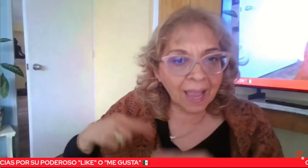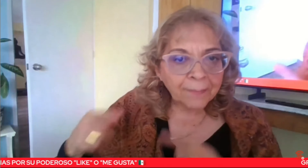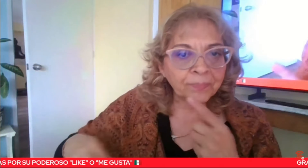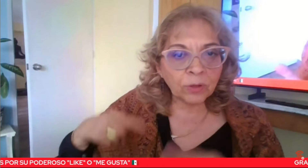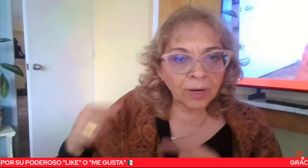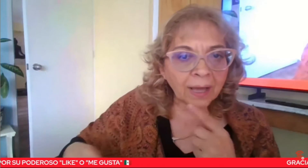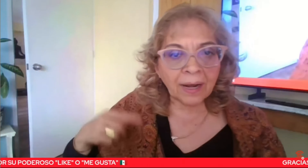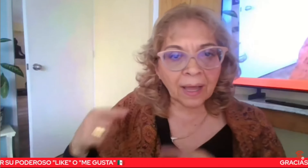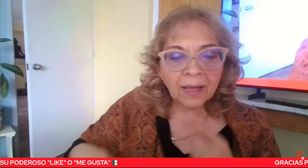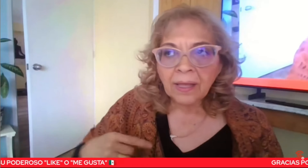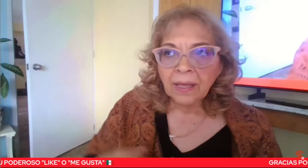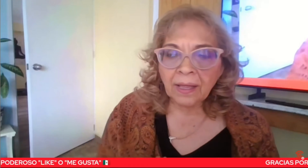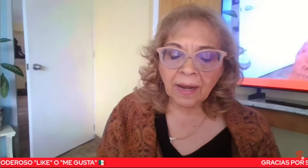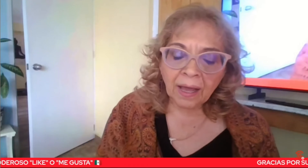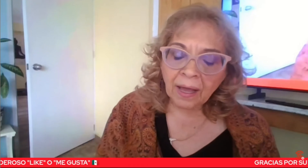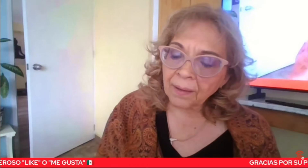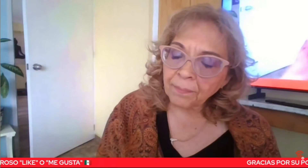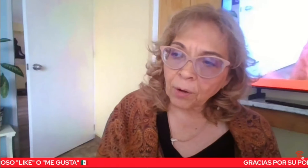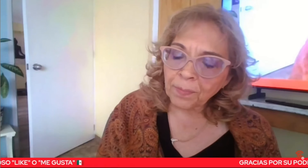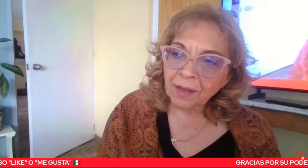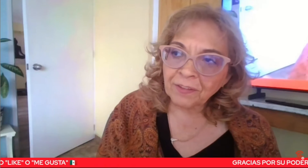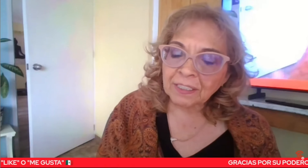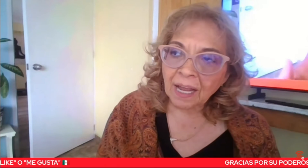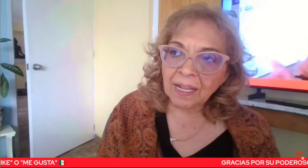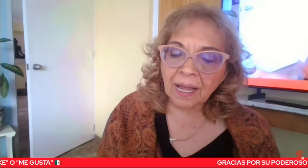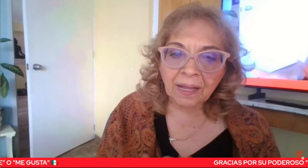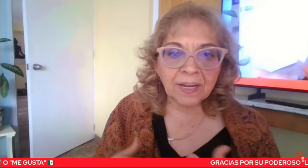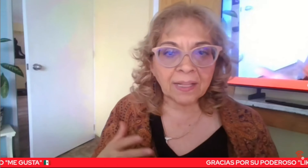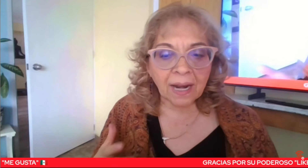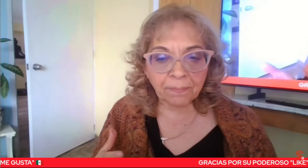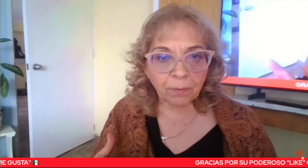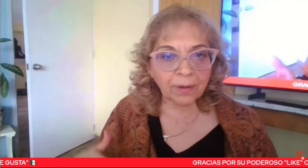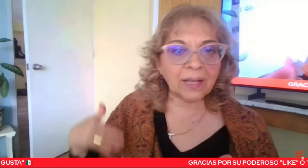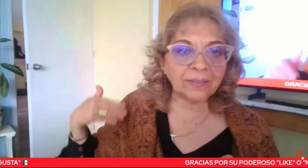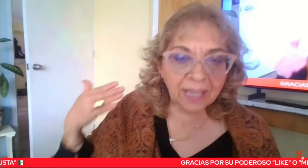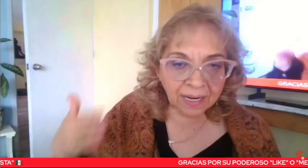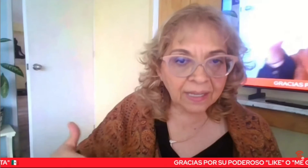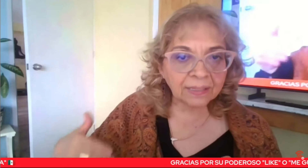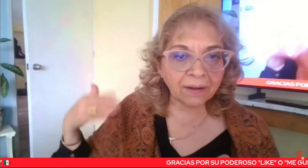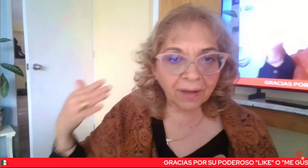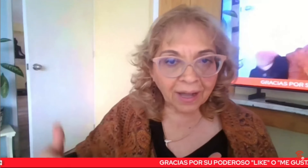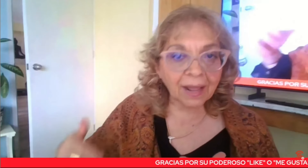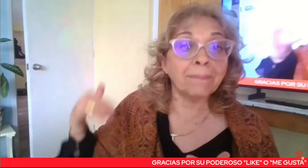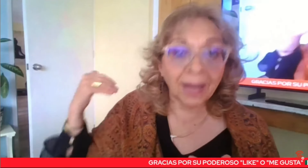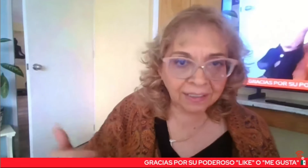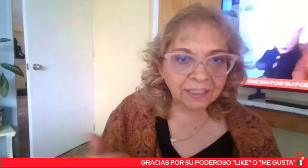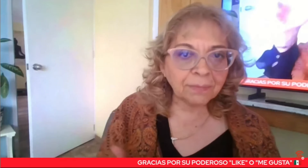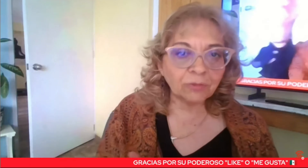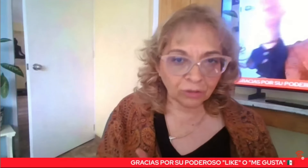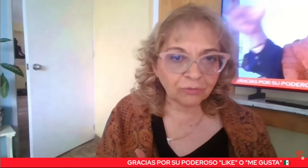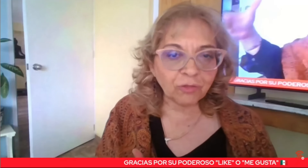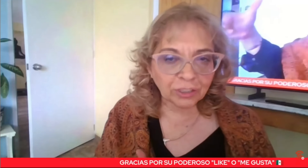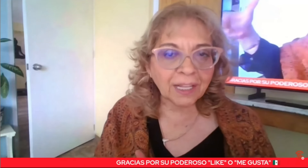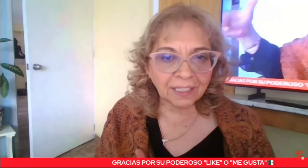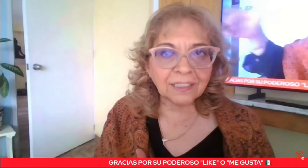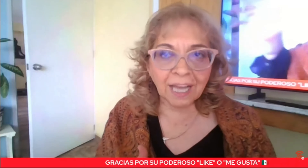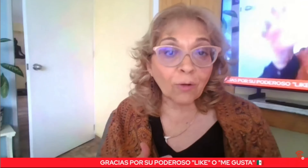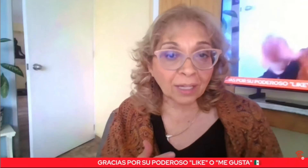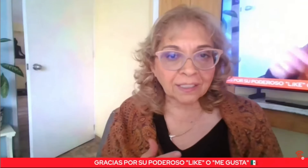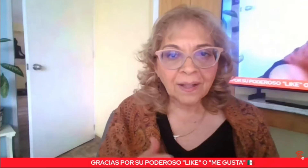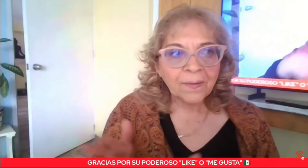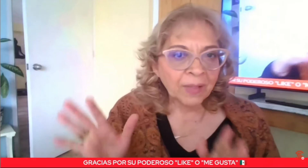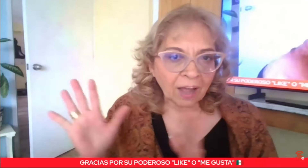todavía, ¿no? La propia Fiscalía General de la República tiene que trabajar a marchas más forzadas, y ya